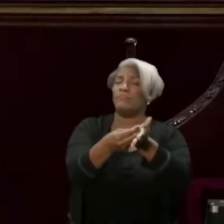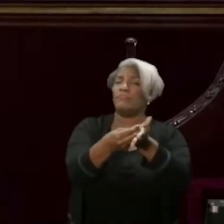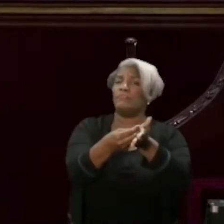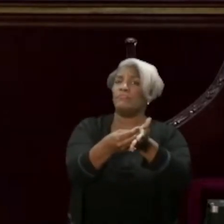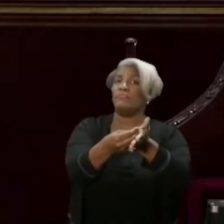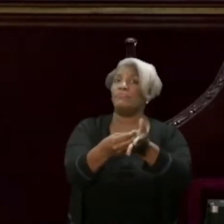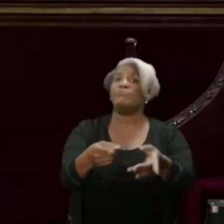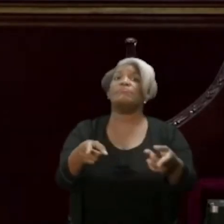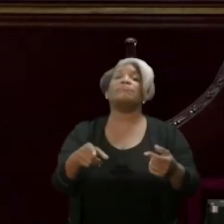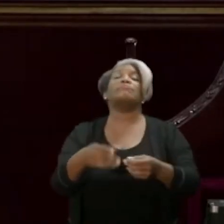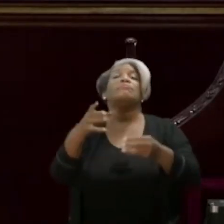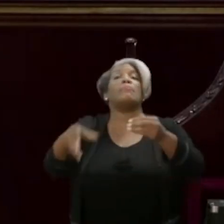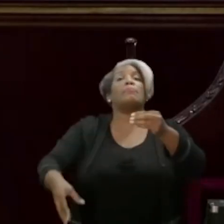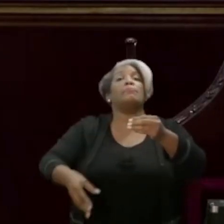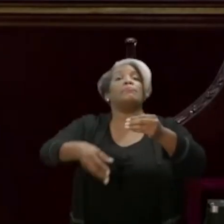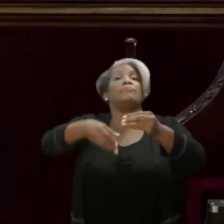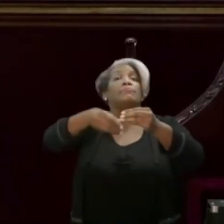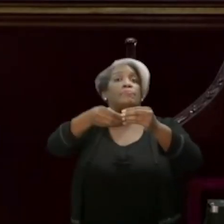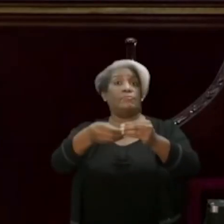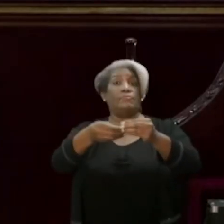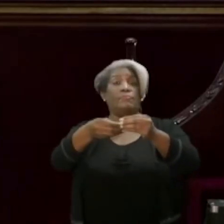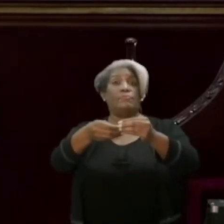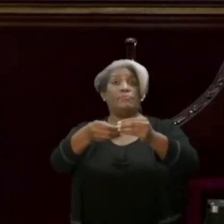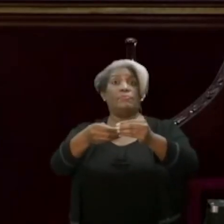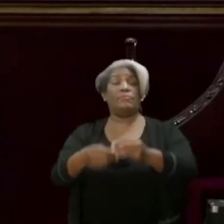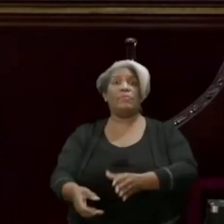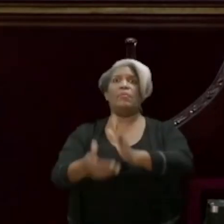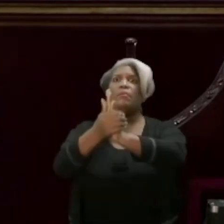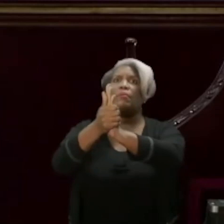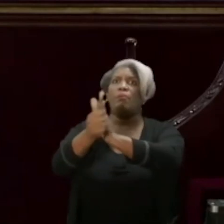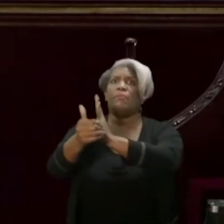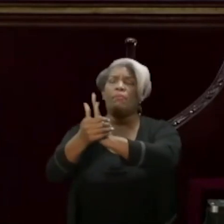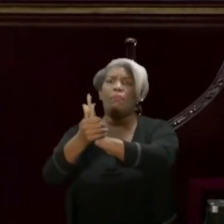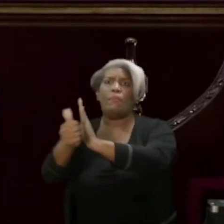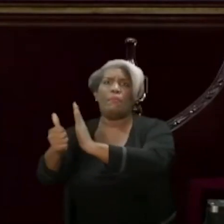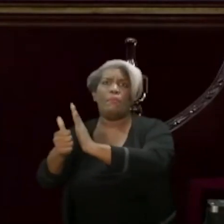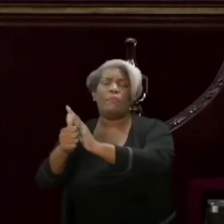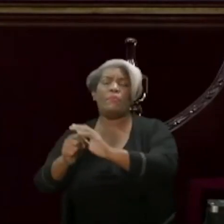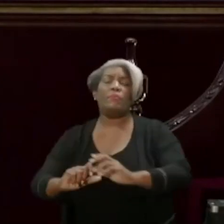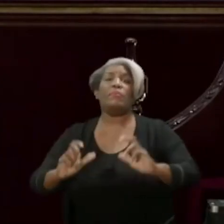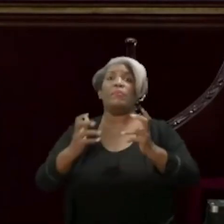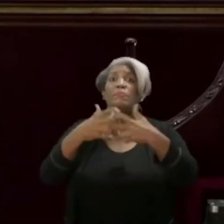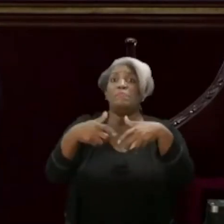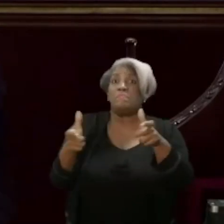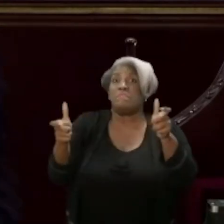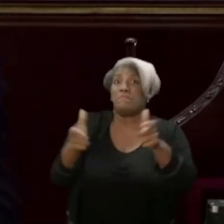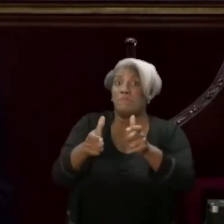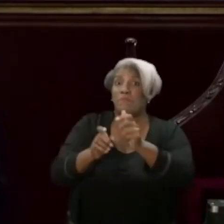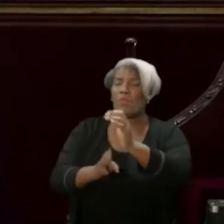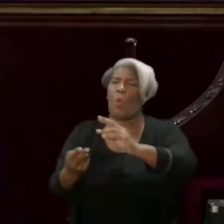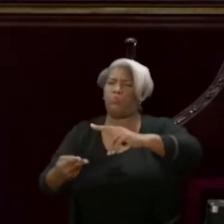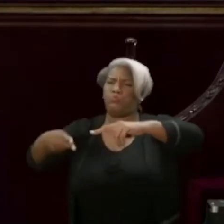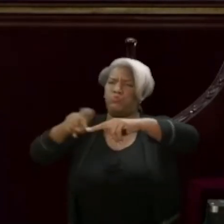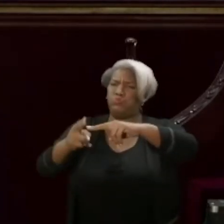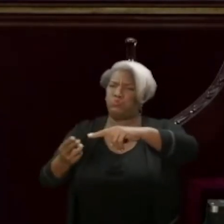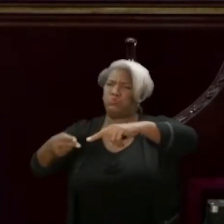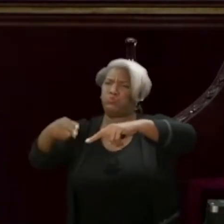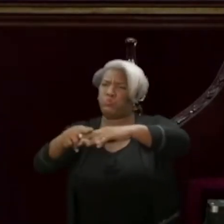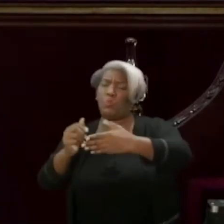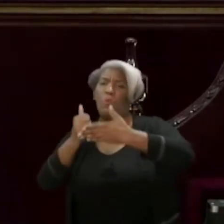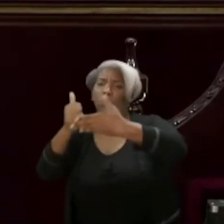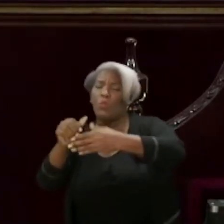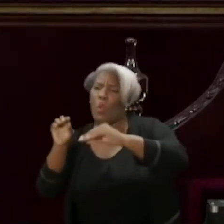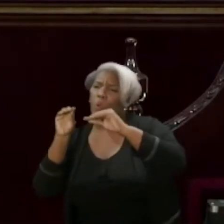de los financiamientos, hemos elevado las competencias de los micro, pequeños y medianos empresarios, acompañándolos con las